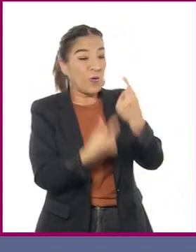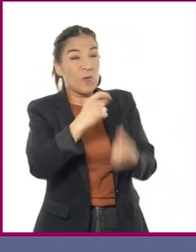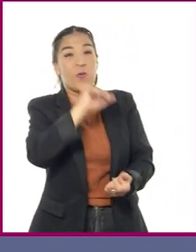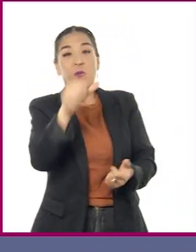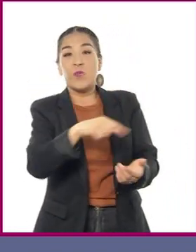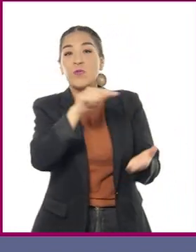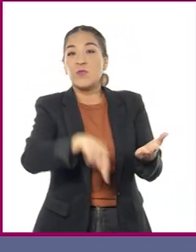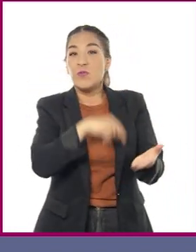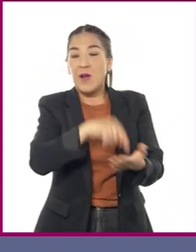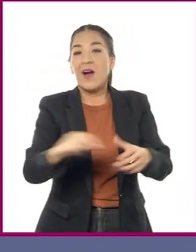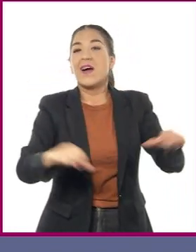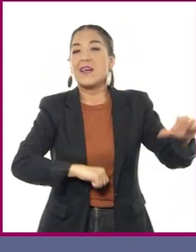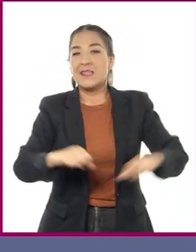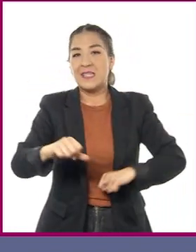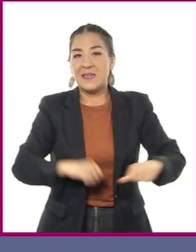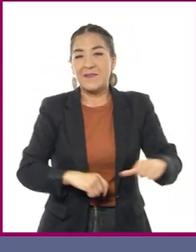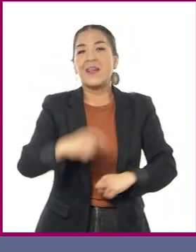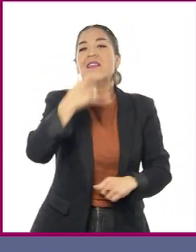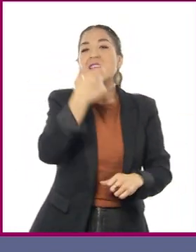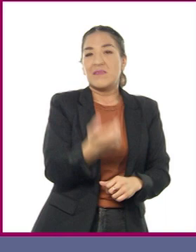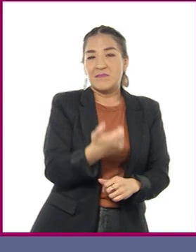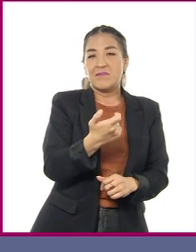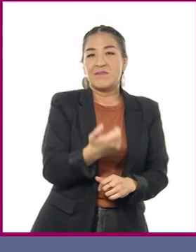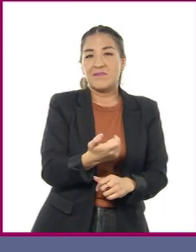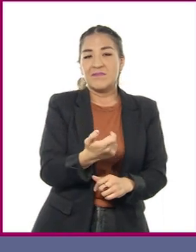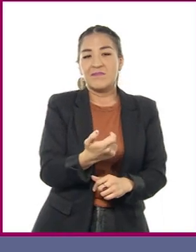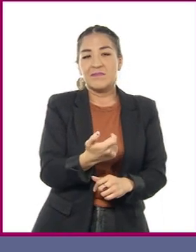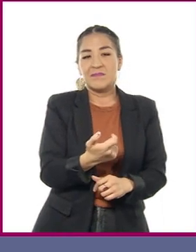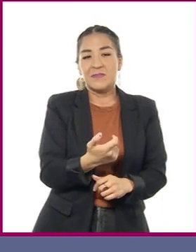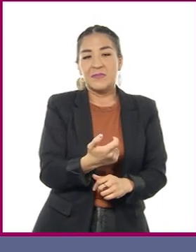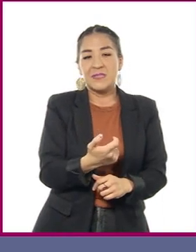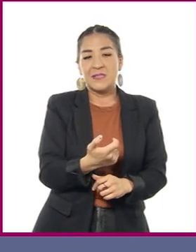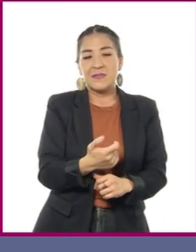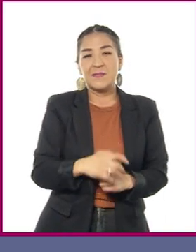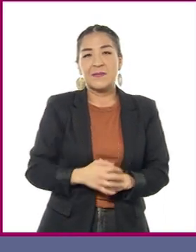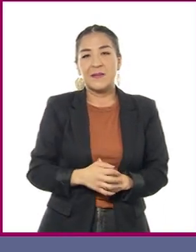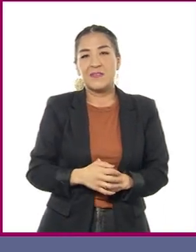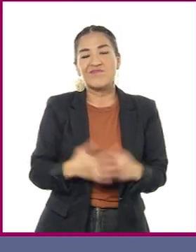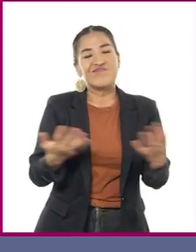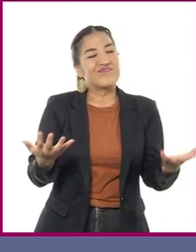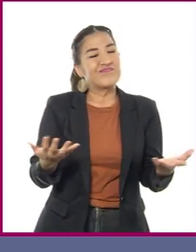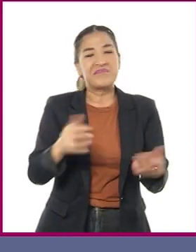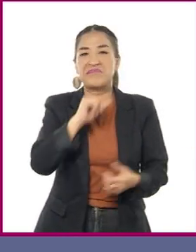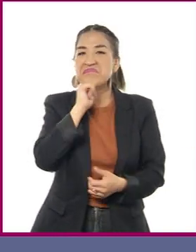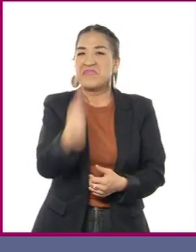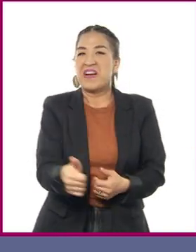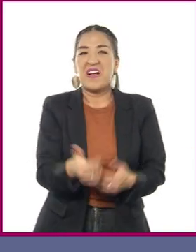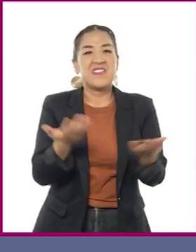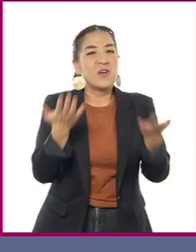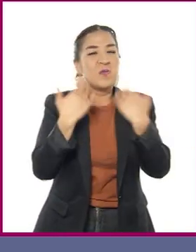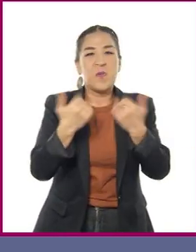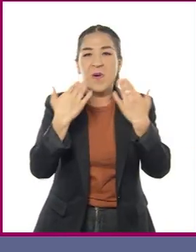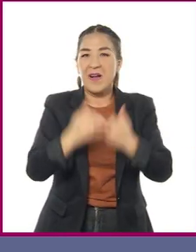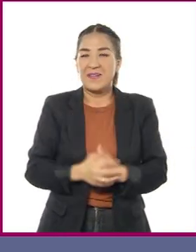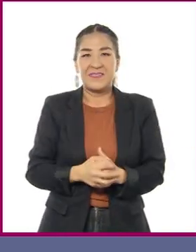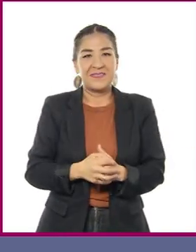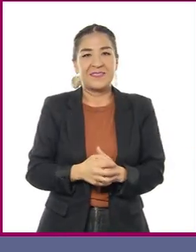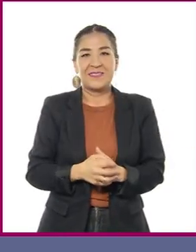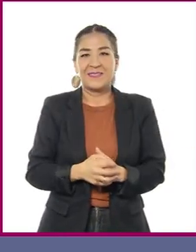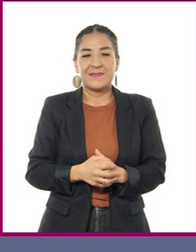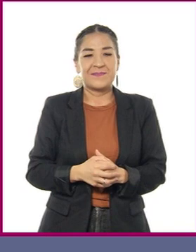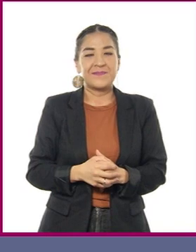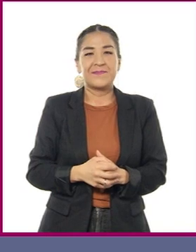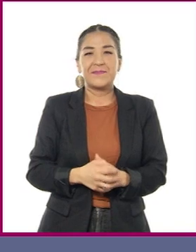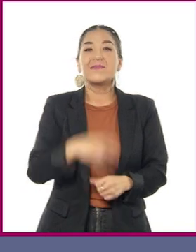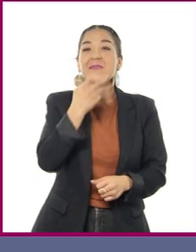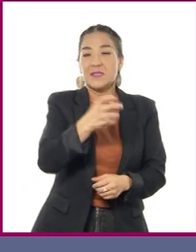otras las actividades económicas son casi nulas, es decir, que casi no hay actividades económicas